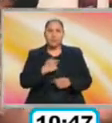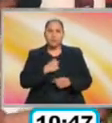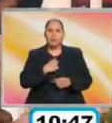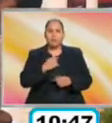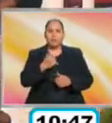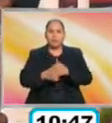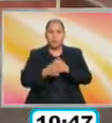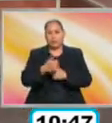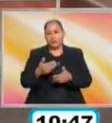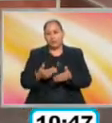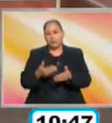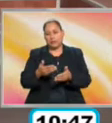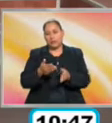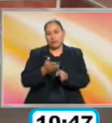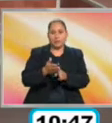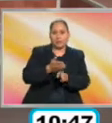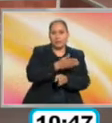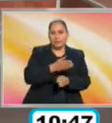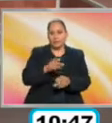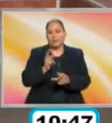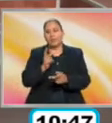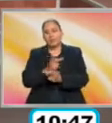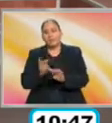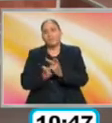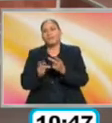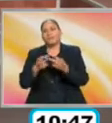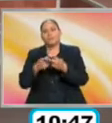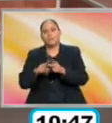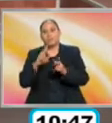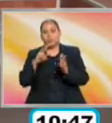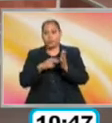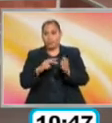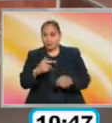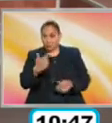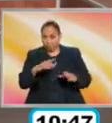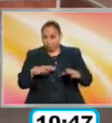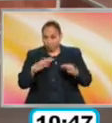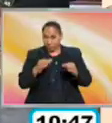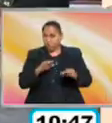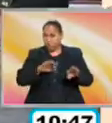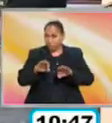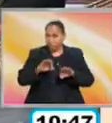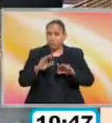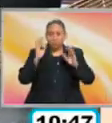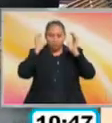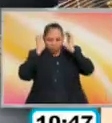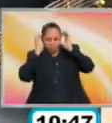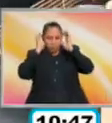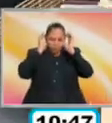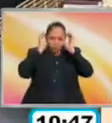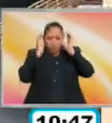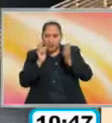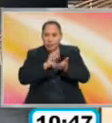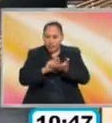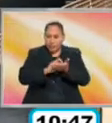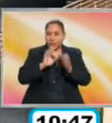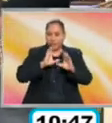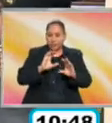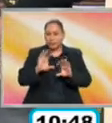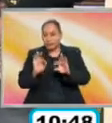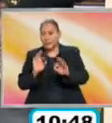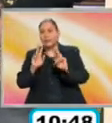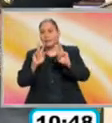una carrera previa a este proyecto. Y en 2012 empezamos a trabajar en el estudio, empezamos a componer, a